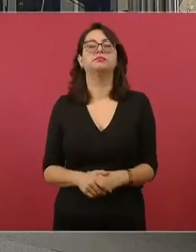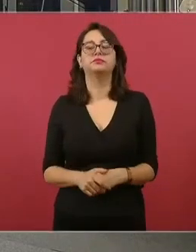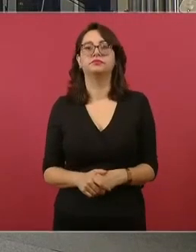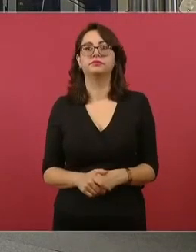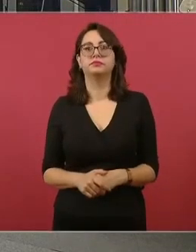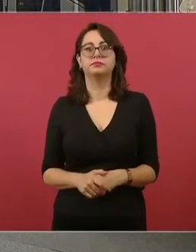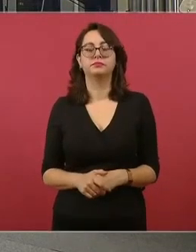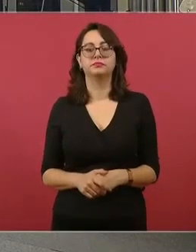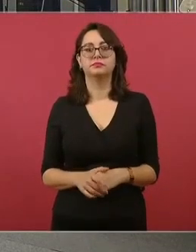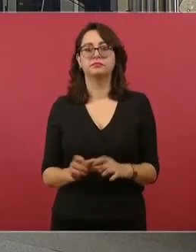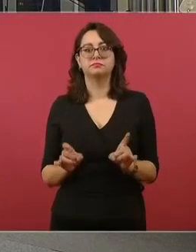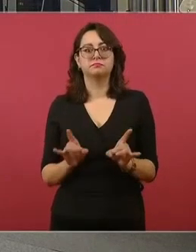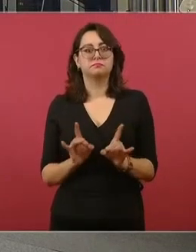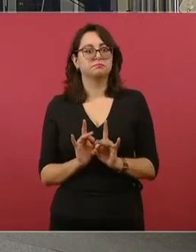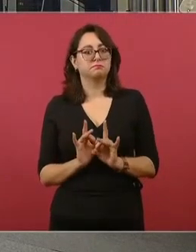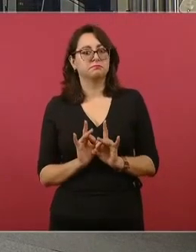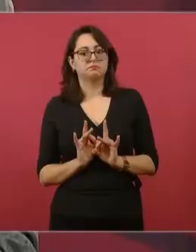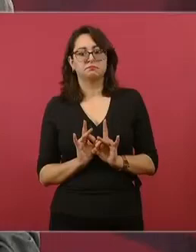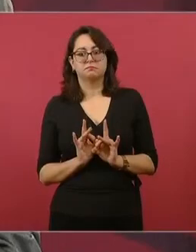asesinado,